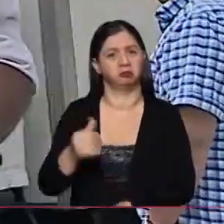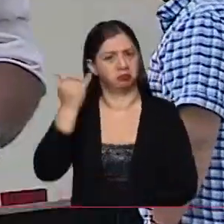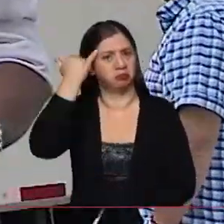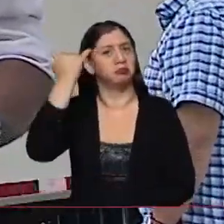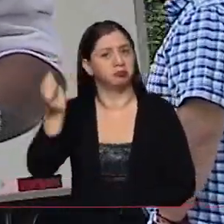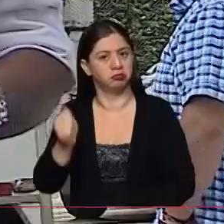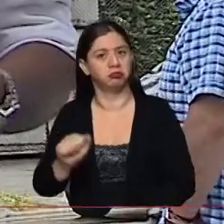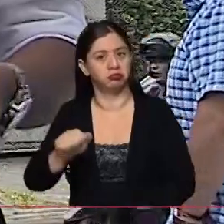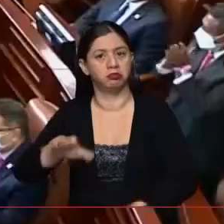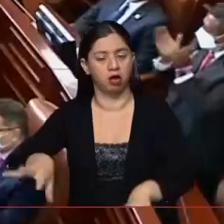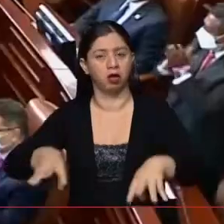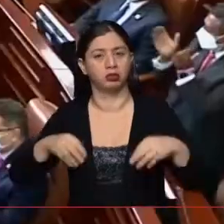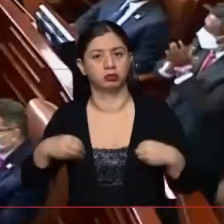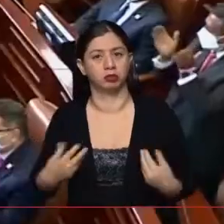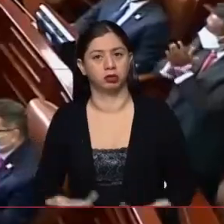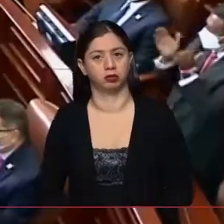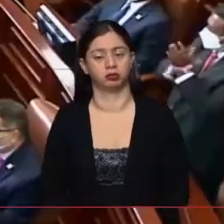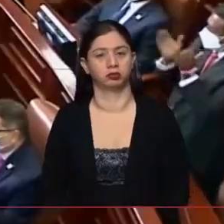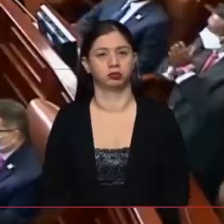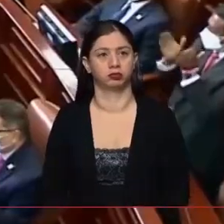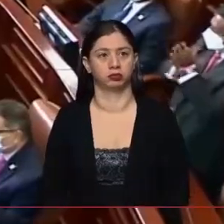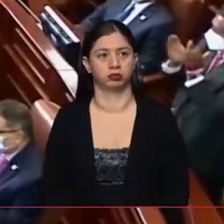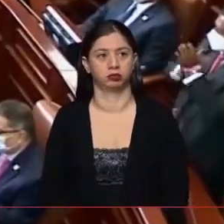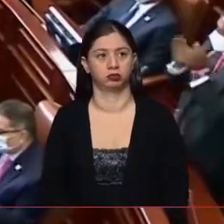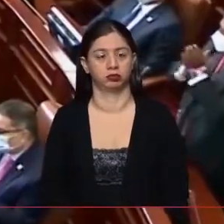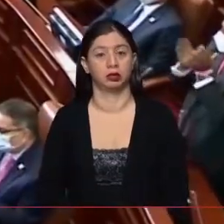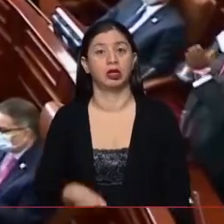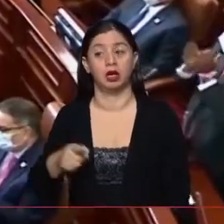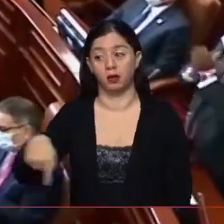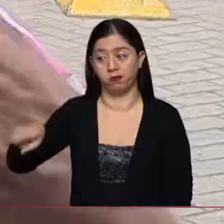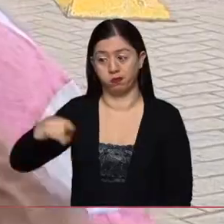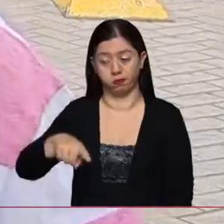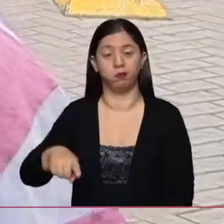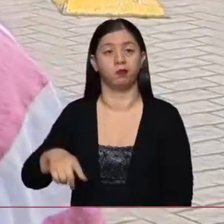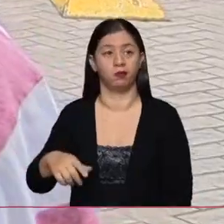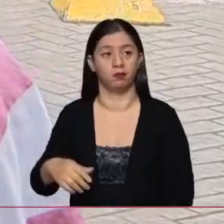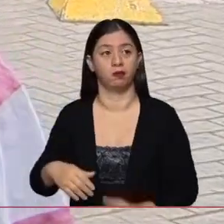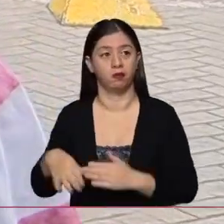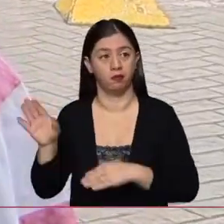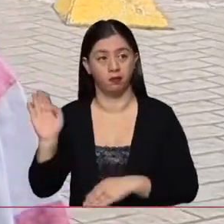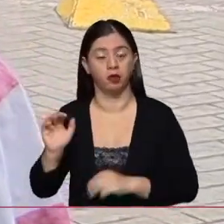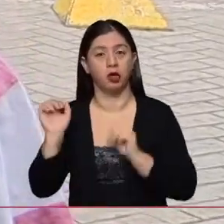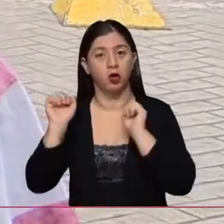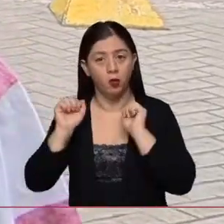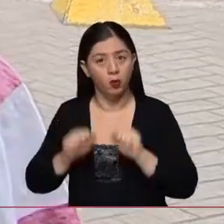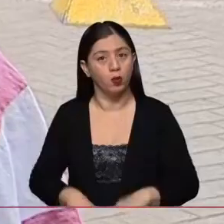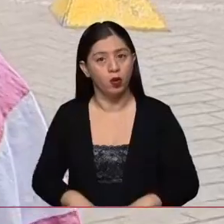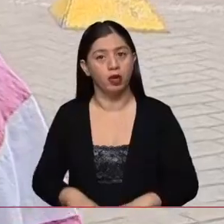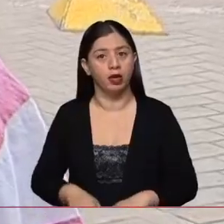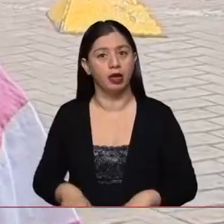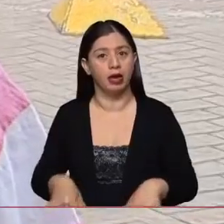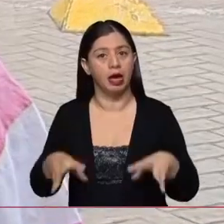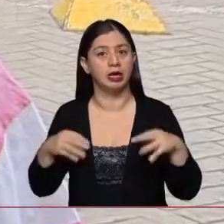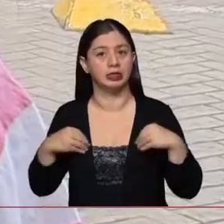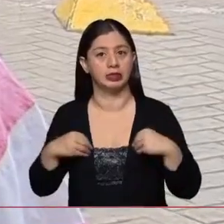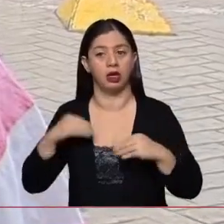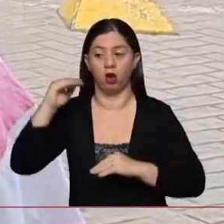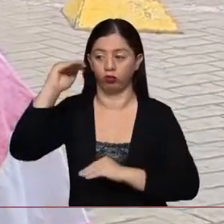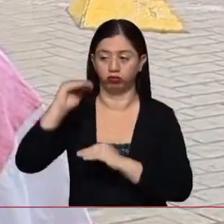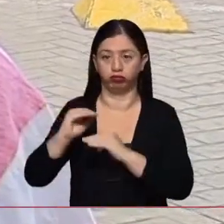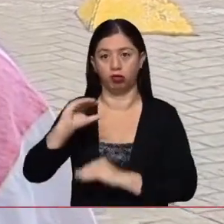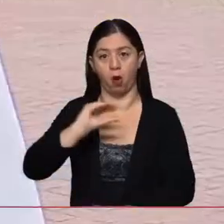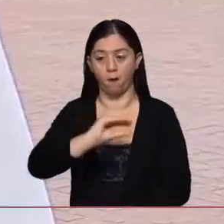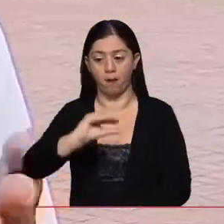por muchos ciudadanos. Sería grande de parte de ellos que puedan admitir de que se les baje el salario a